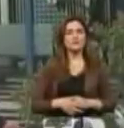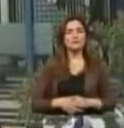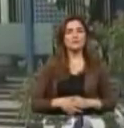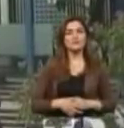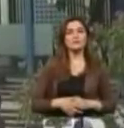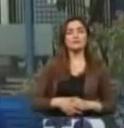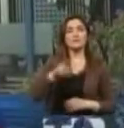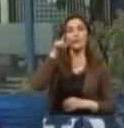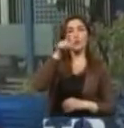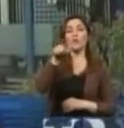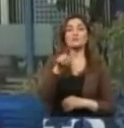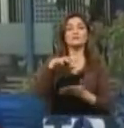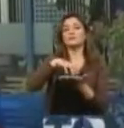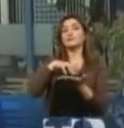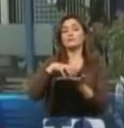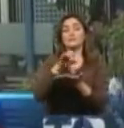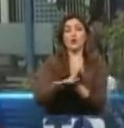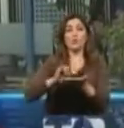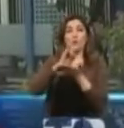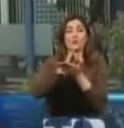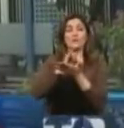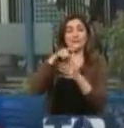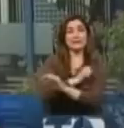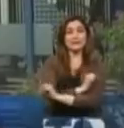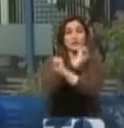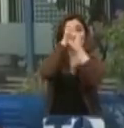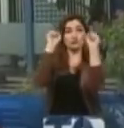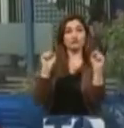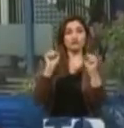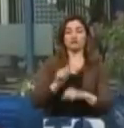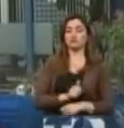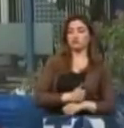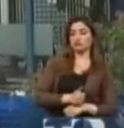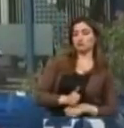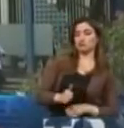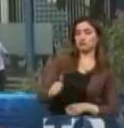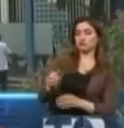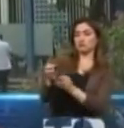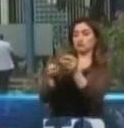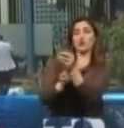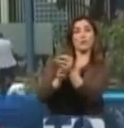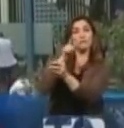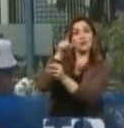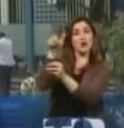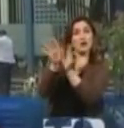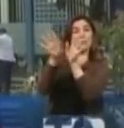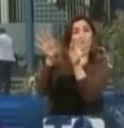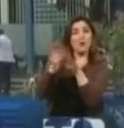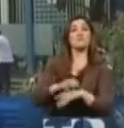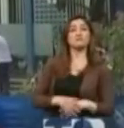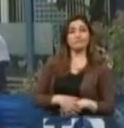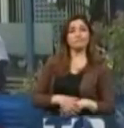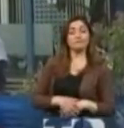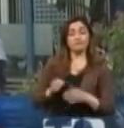El fiscal provincial de Imbabura, Jen Rea, asumió esta mañana el despacho del fiscal general tras la decisión de anoche